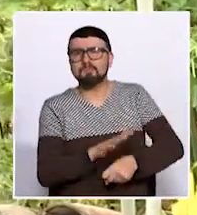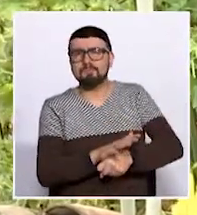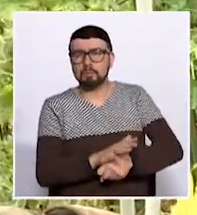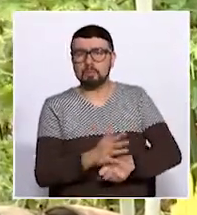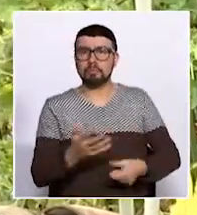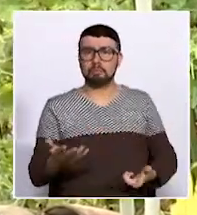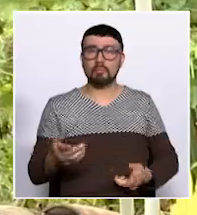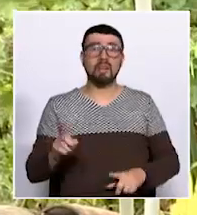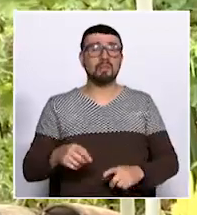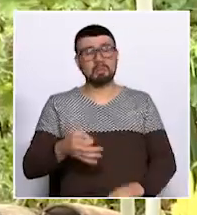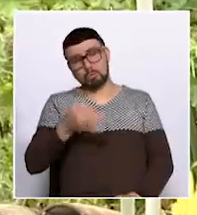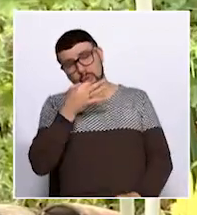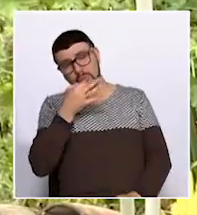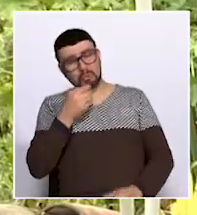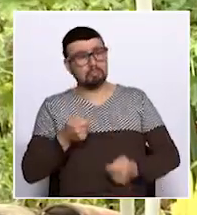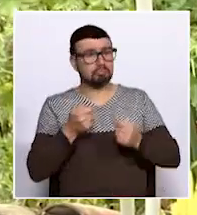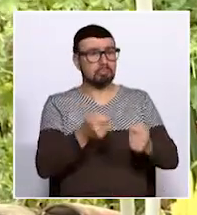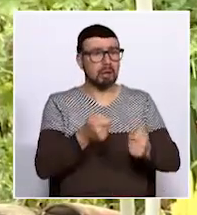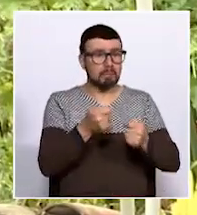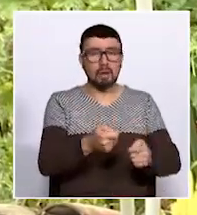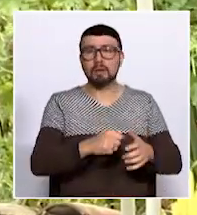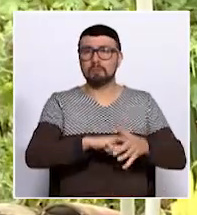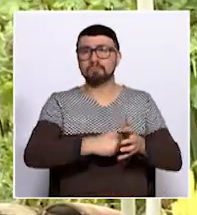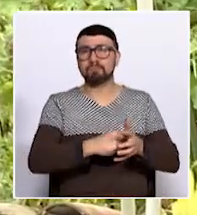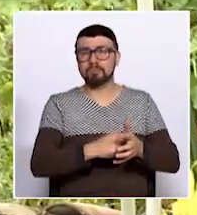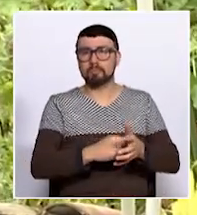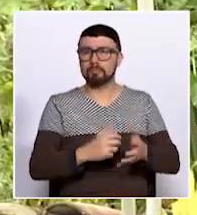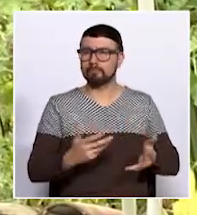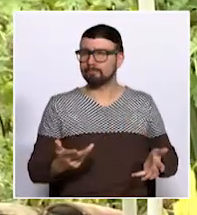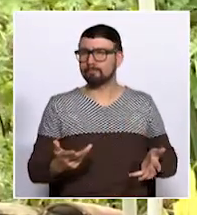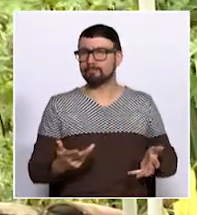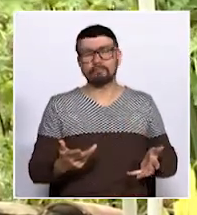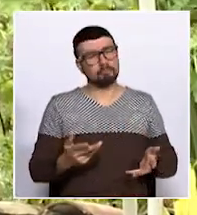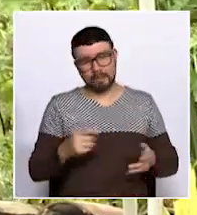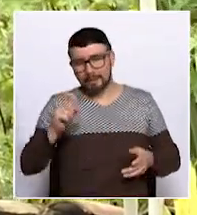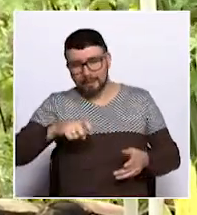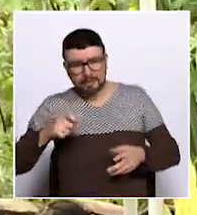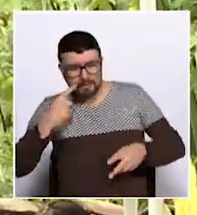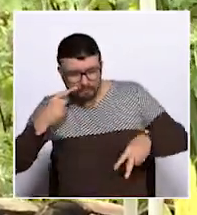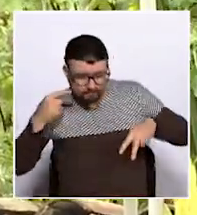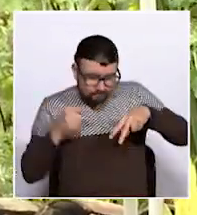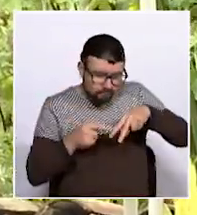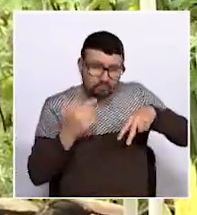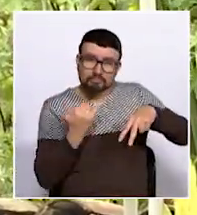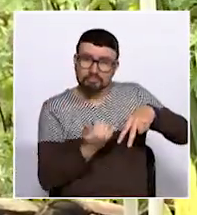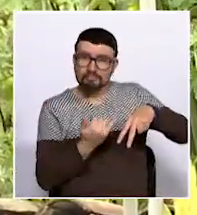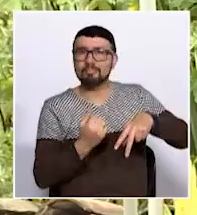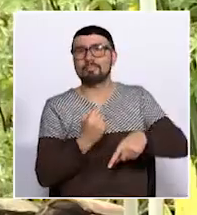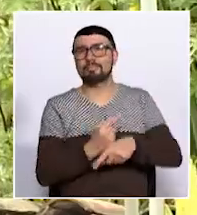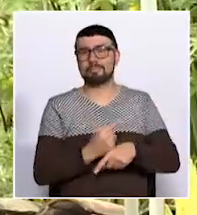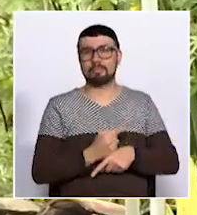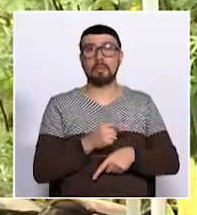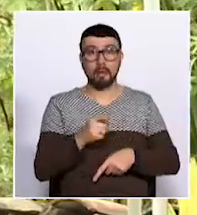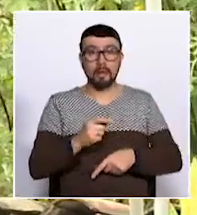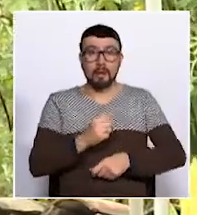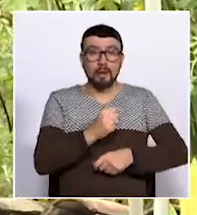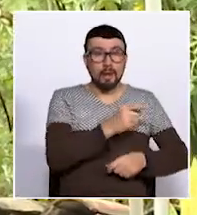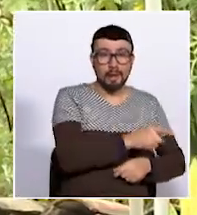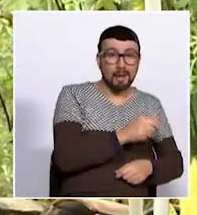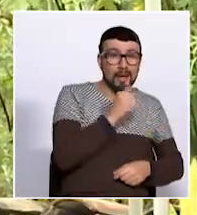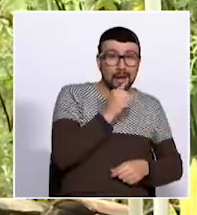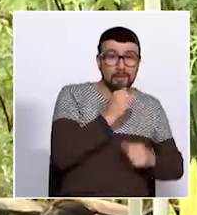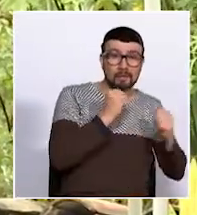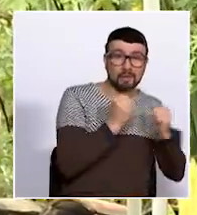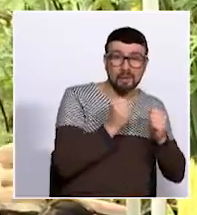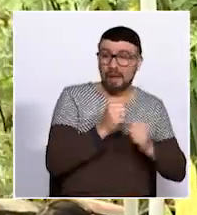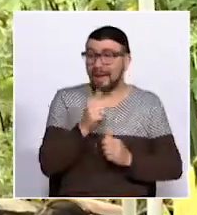tratamiento para el dolor de rodilla, normal. Cuando hacemos eso, estamos haciendo un proceso de bombeo. Y ese proceso de